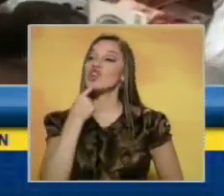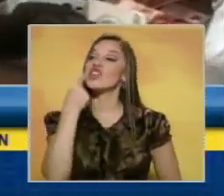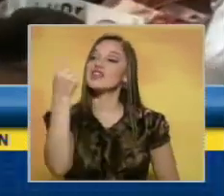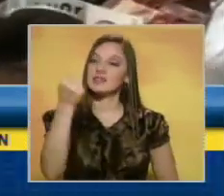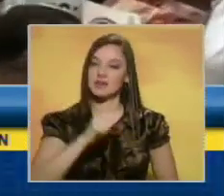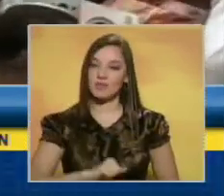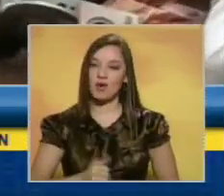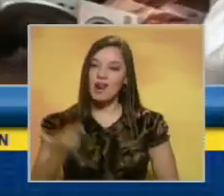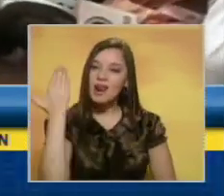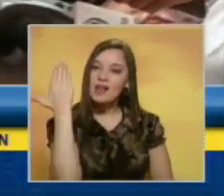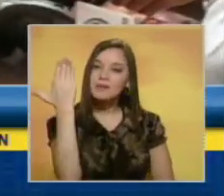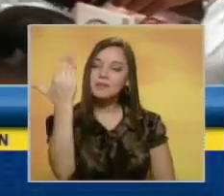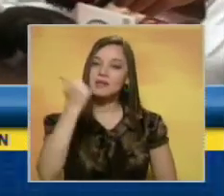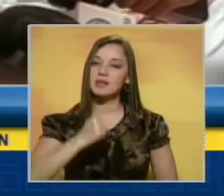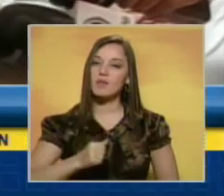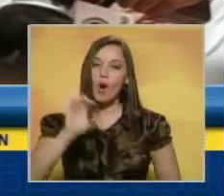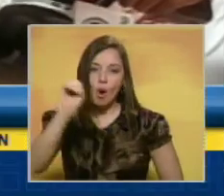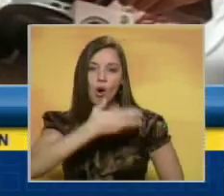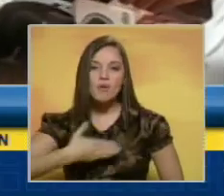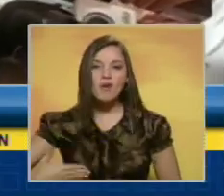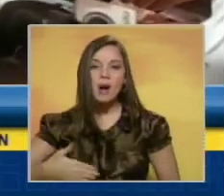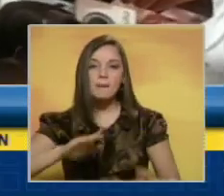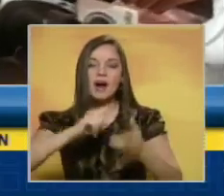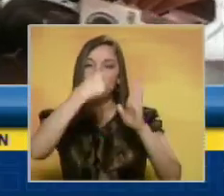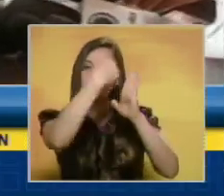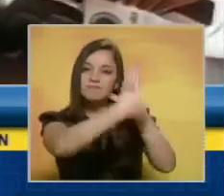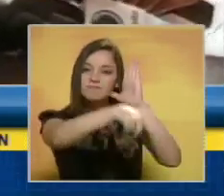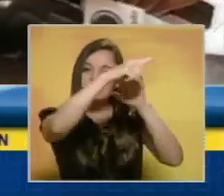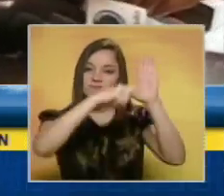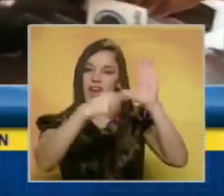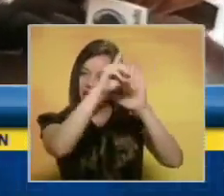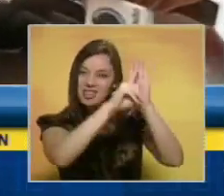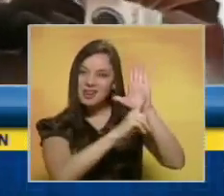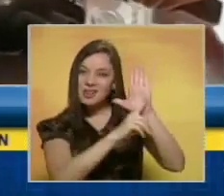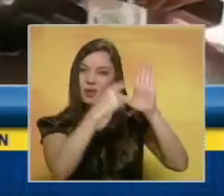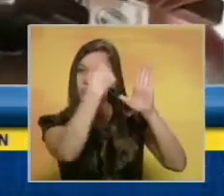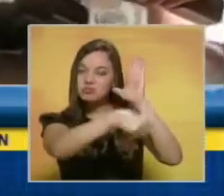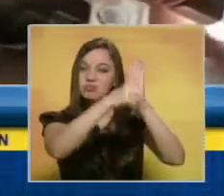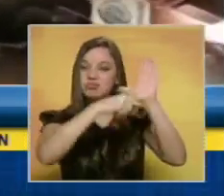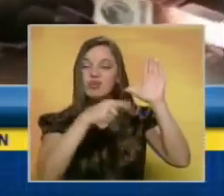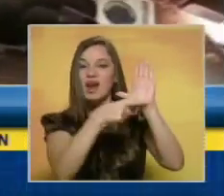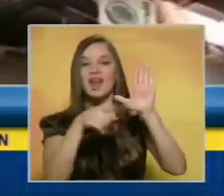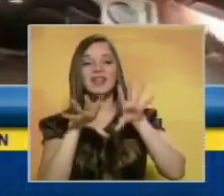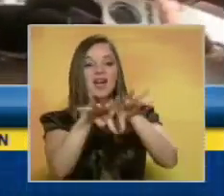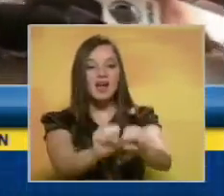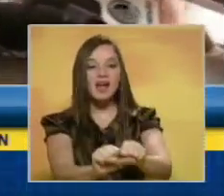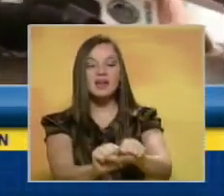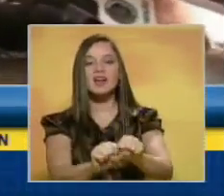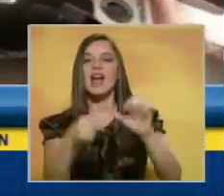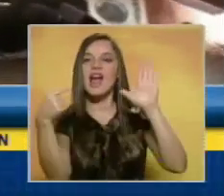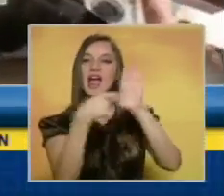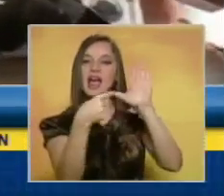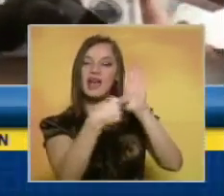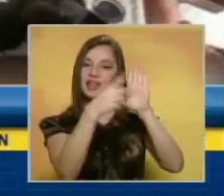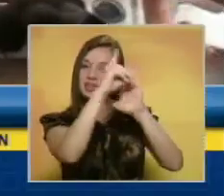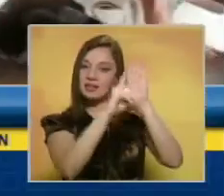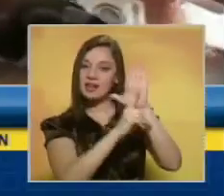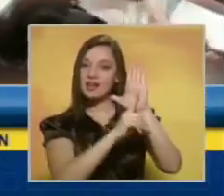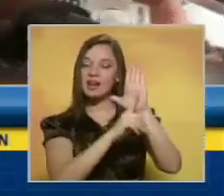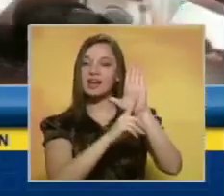le exigimos, Obama, deroga este decreto imperial, este decreto